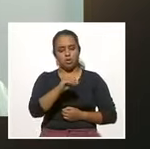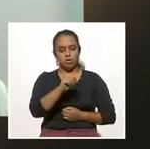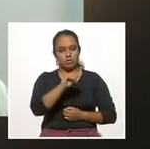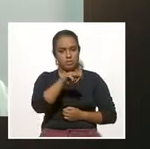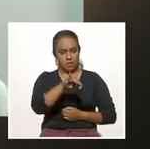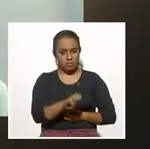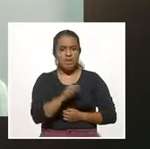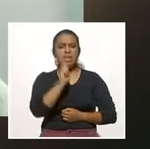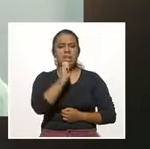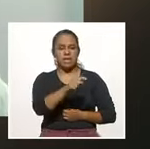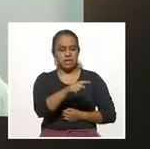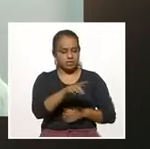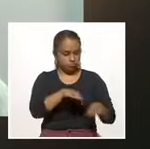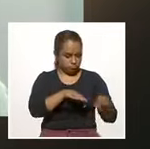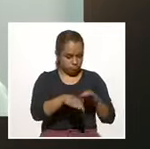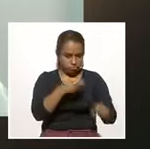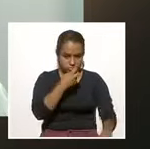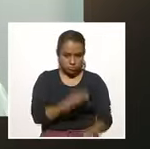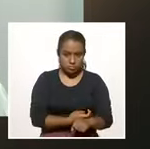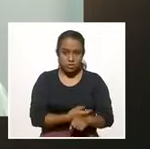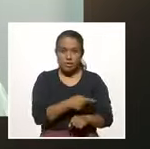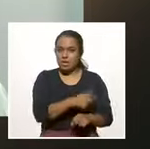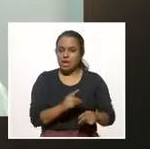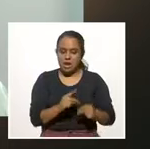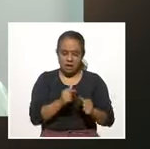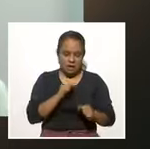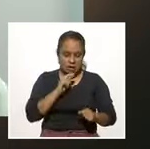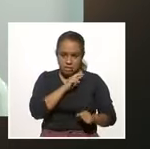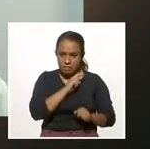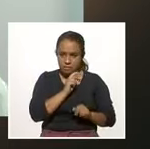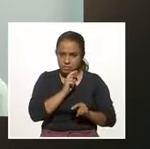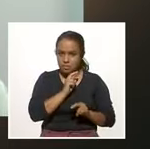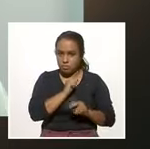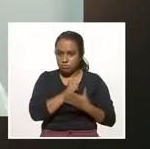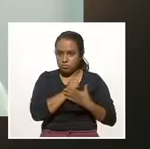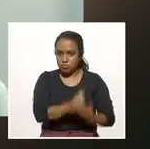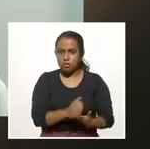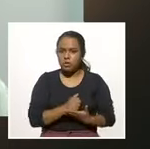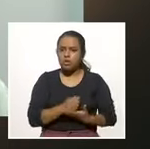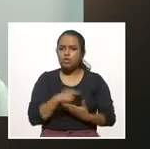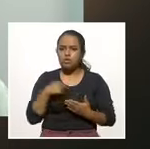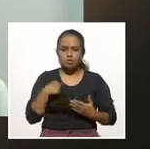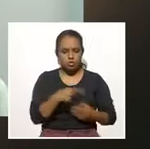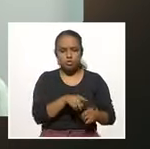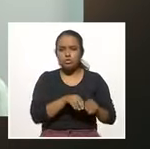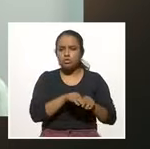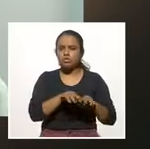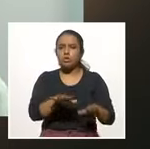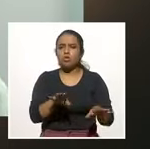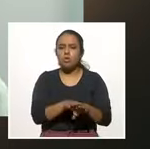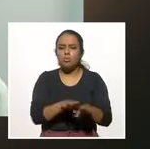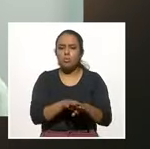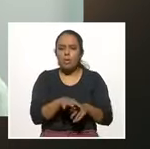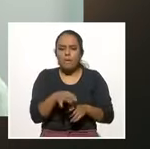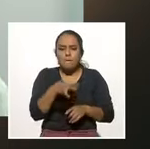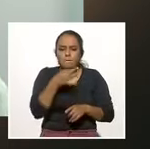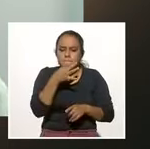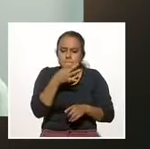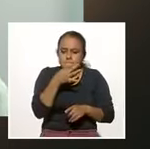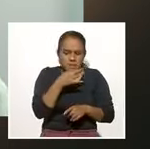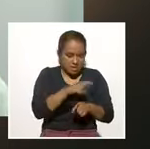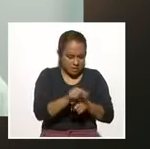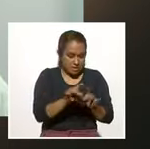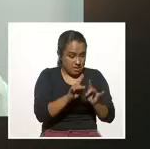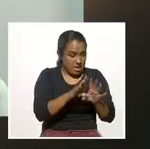de alto nivel de desempeño, de respuesta inmediata, que podemos desplegarlo minutos después de